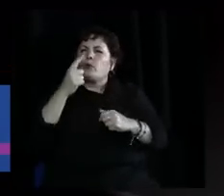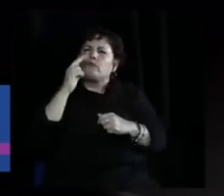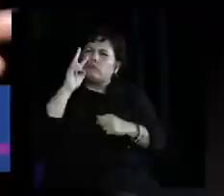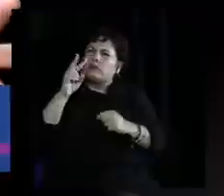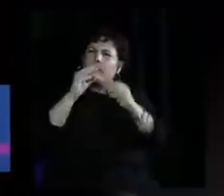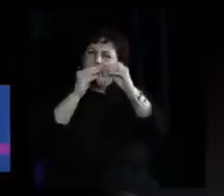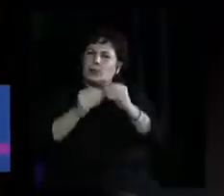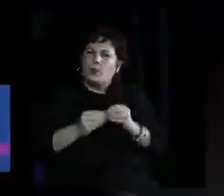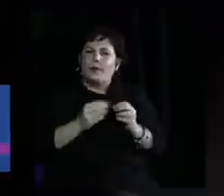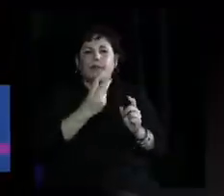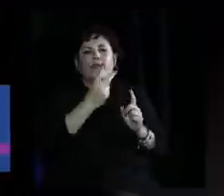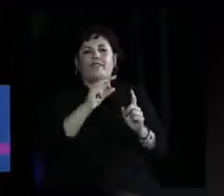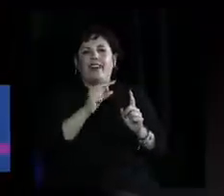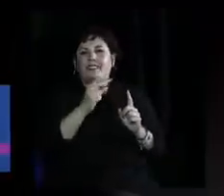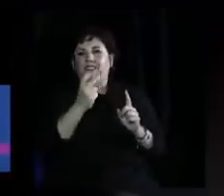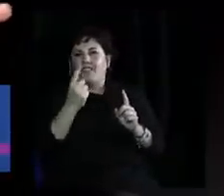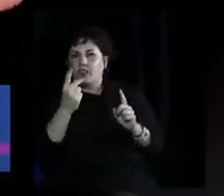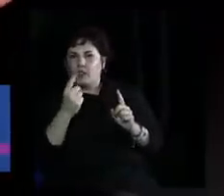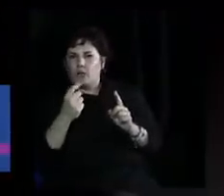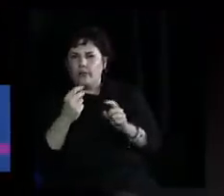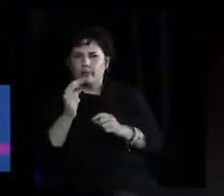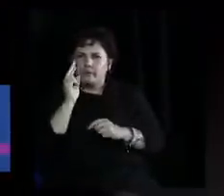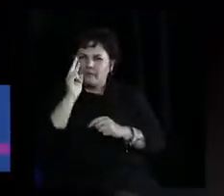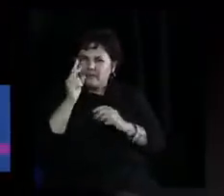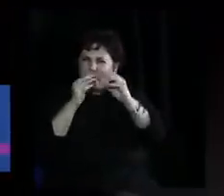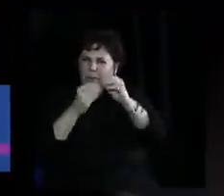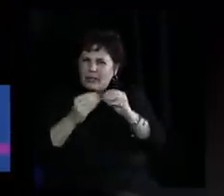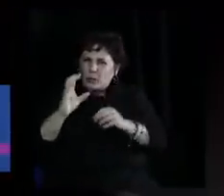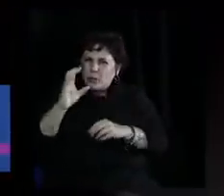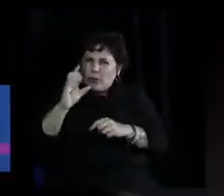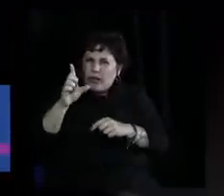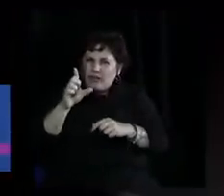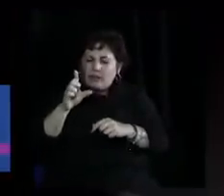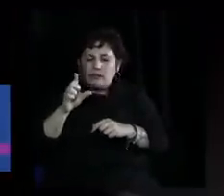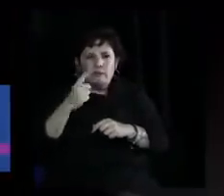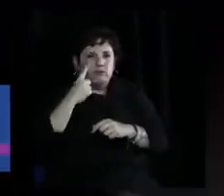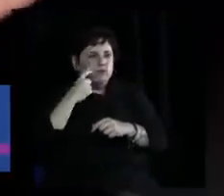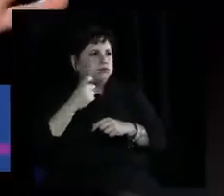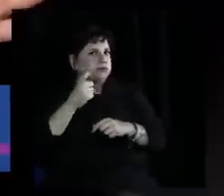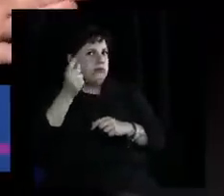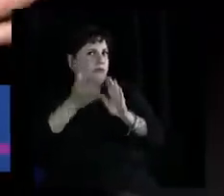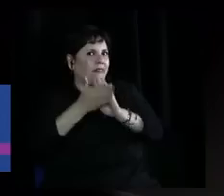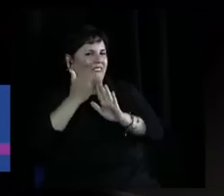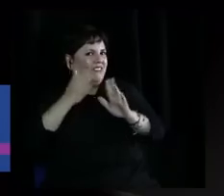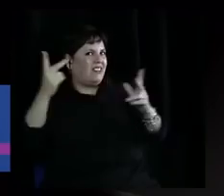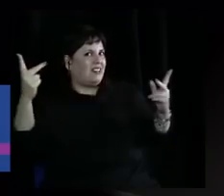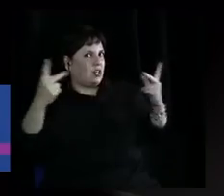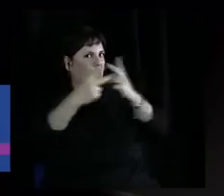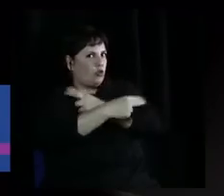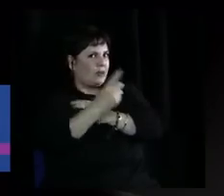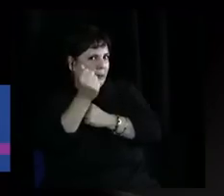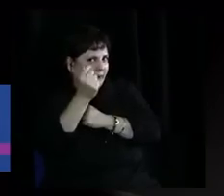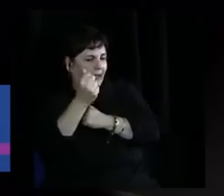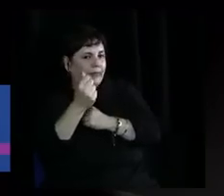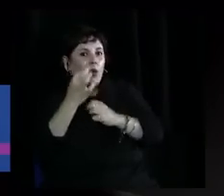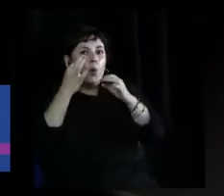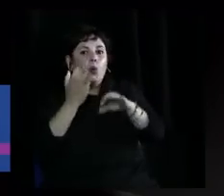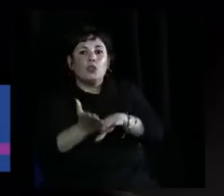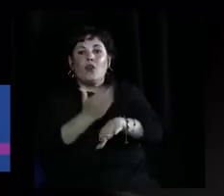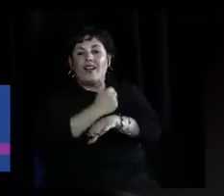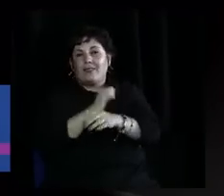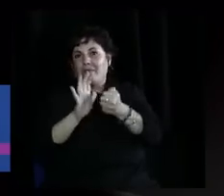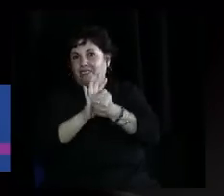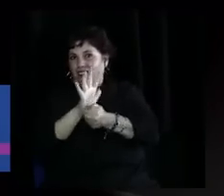presupuesto 2020-2021, ya detectábamos que venía una tijera gigantesca. ¿Qué fue antes de la pandemia?